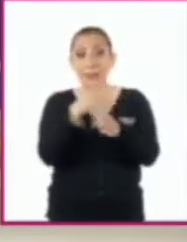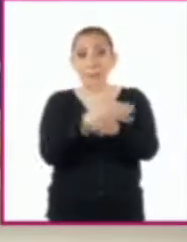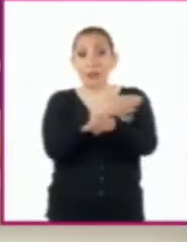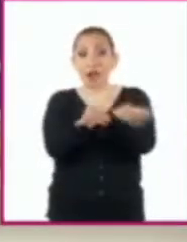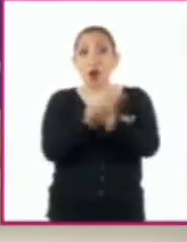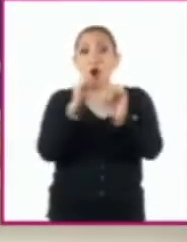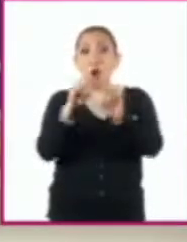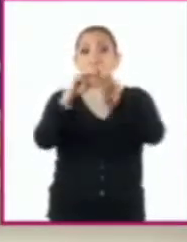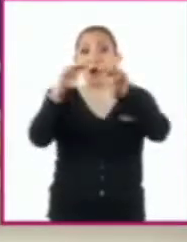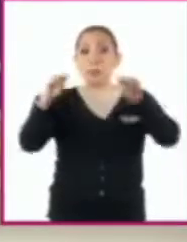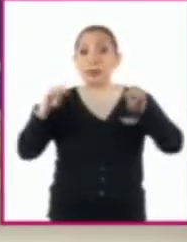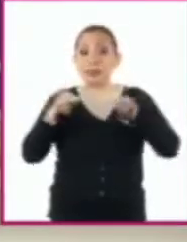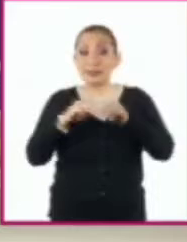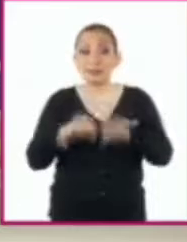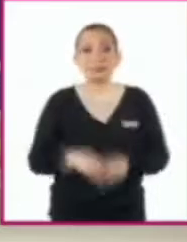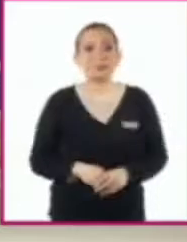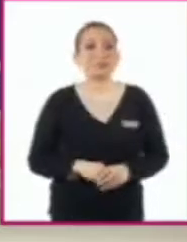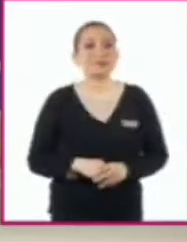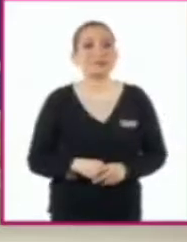o mobiliario.